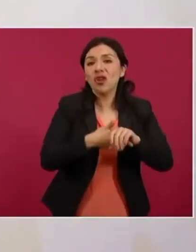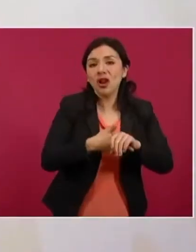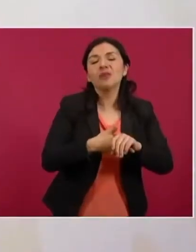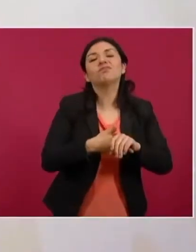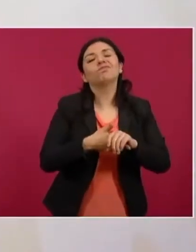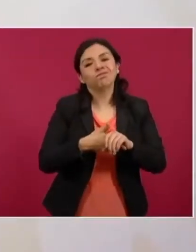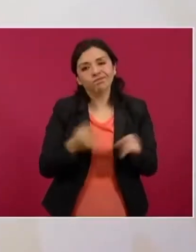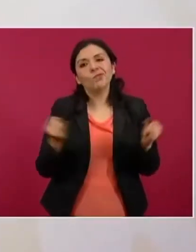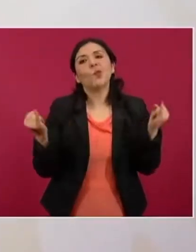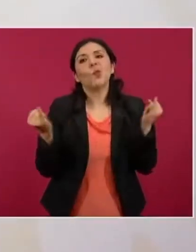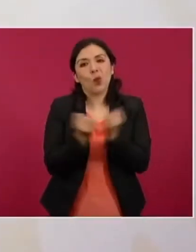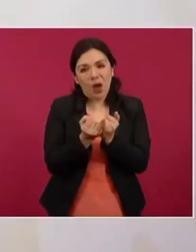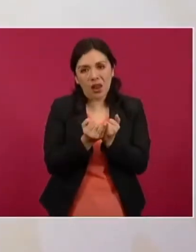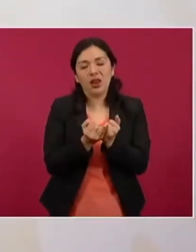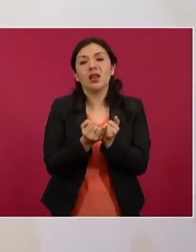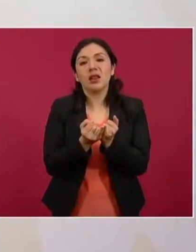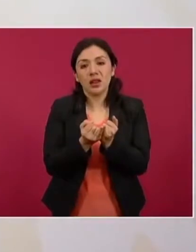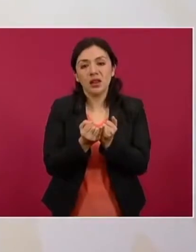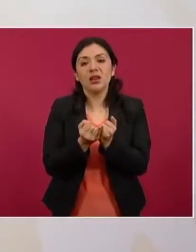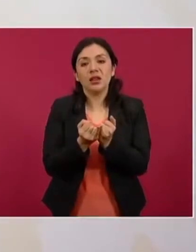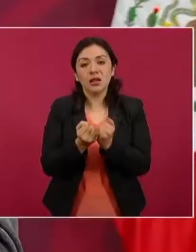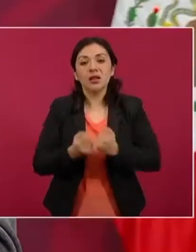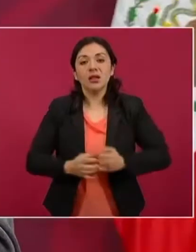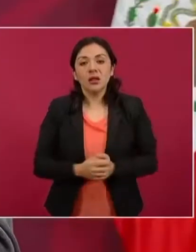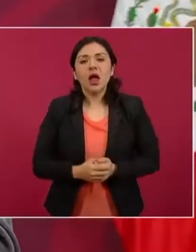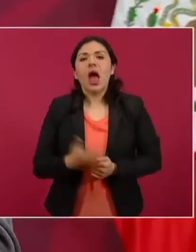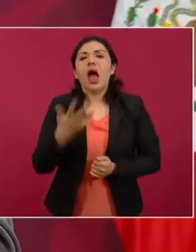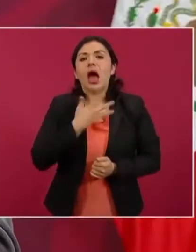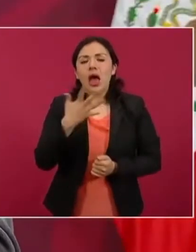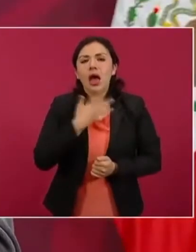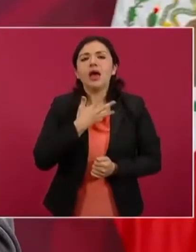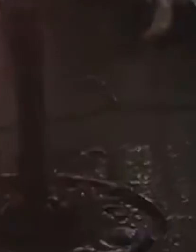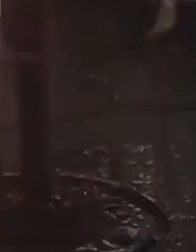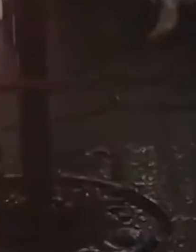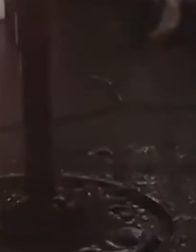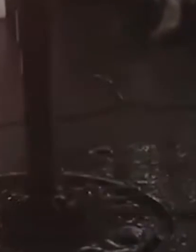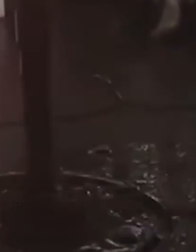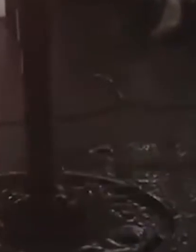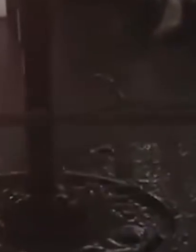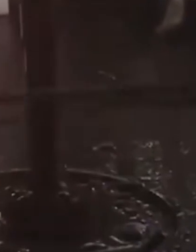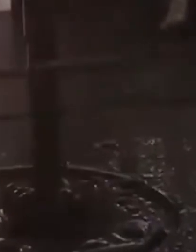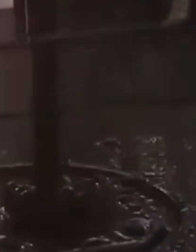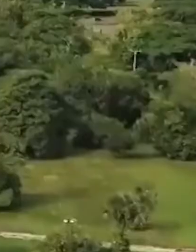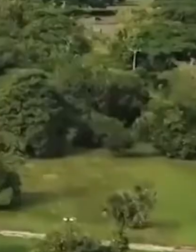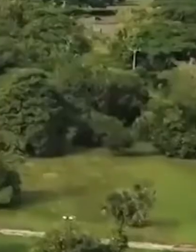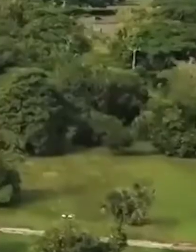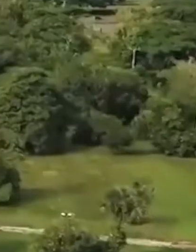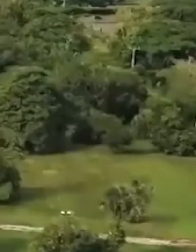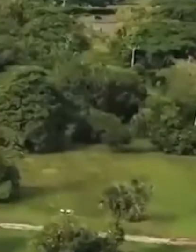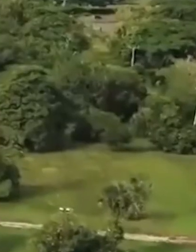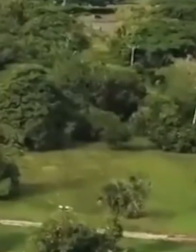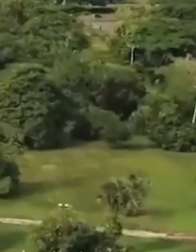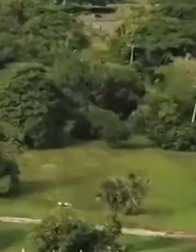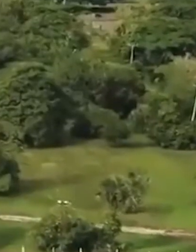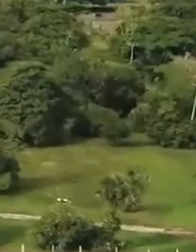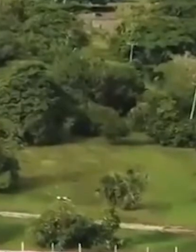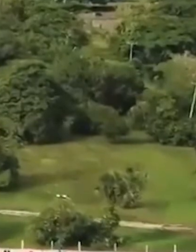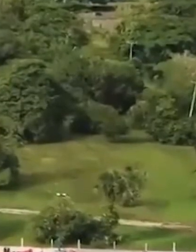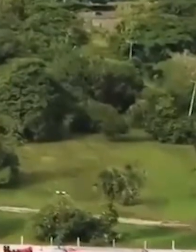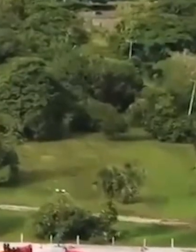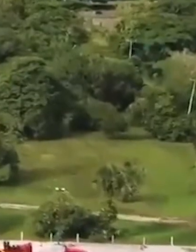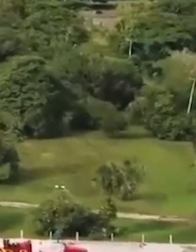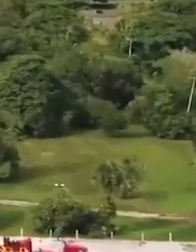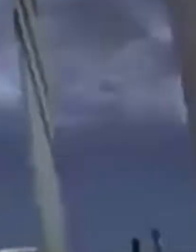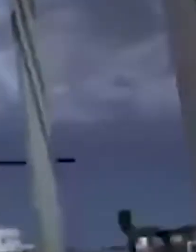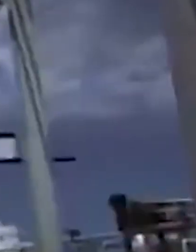hace tiempo un plan en caso de que aumenten los costos de importación de gas. Una de estas medidas aseveró López Obrador, que